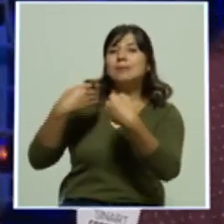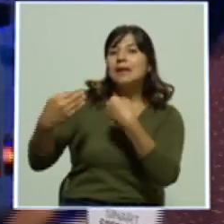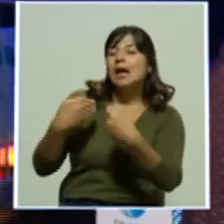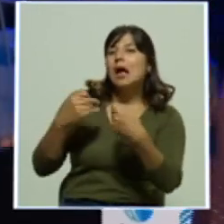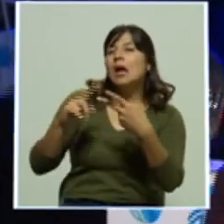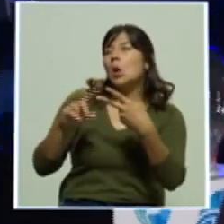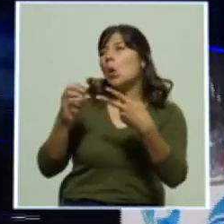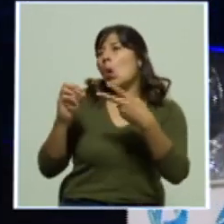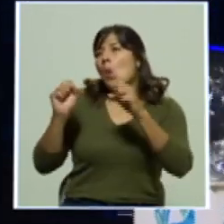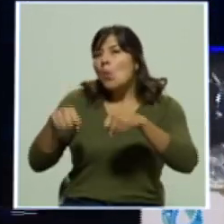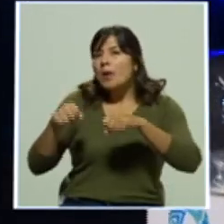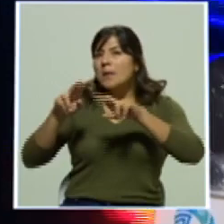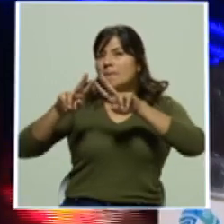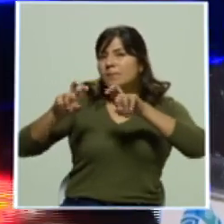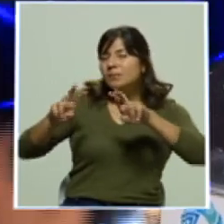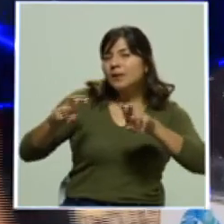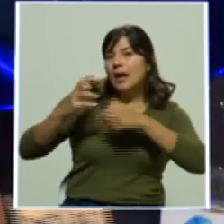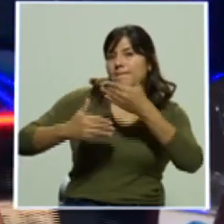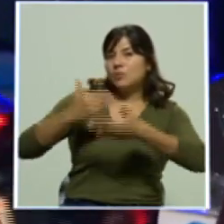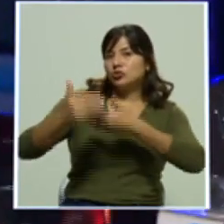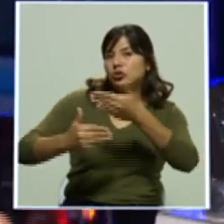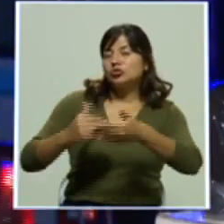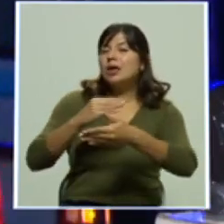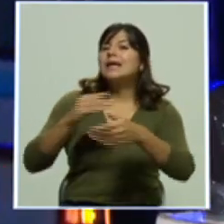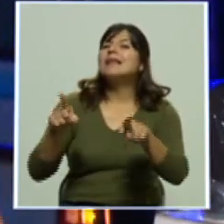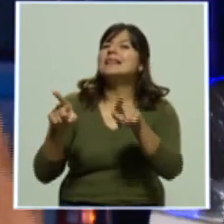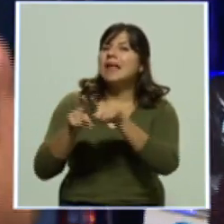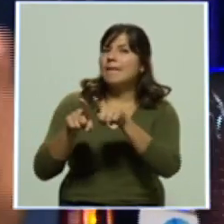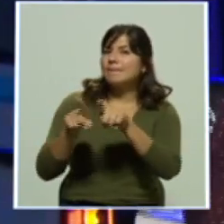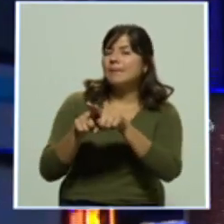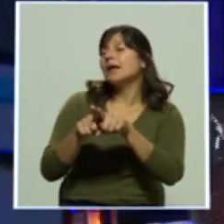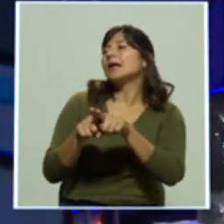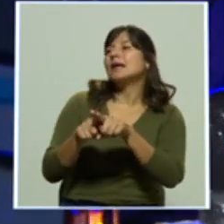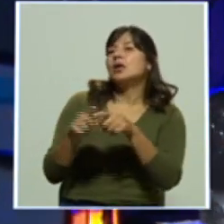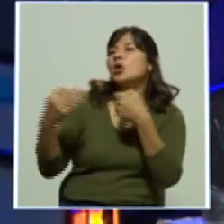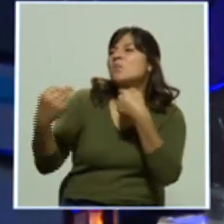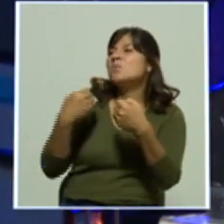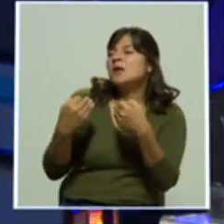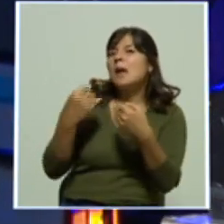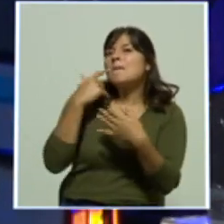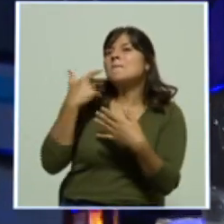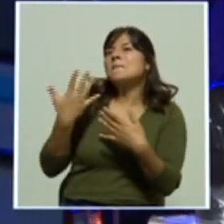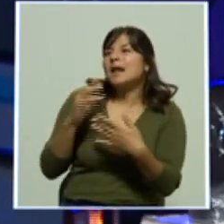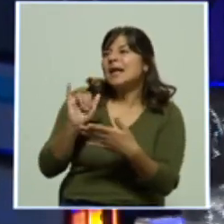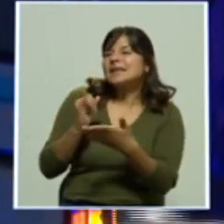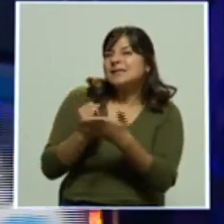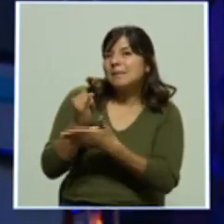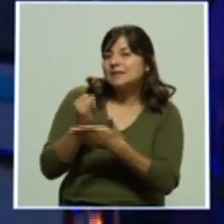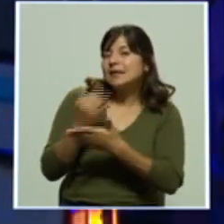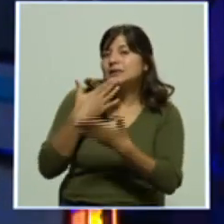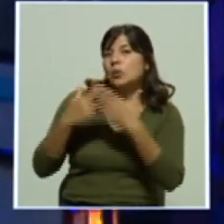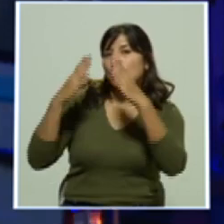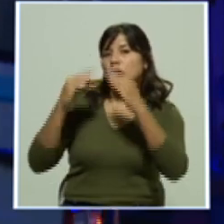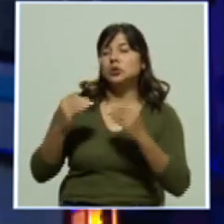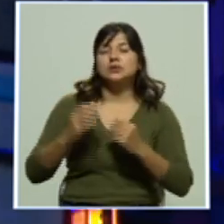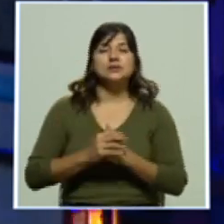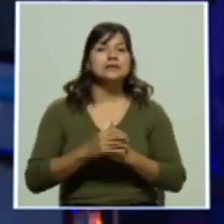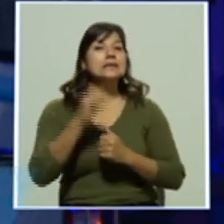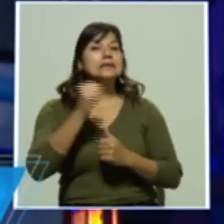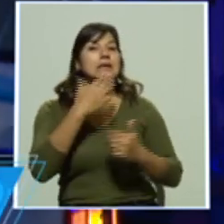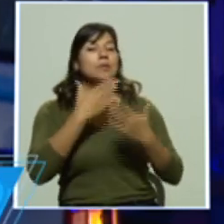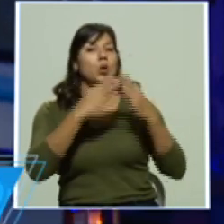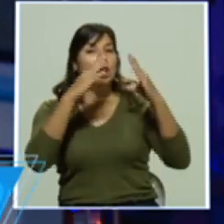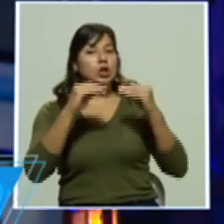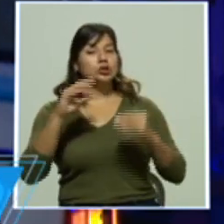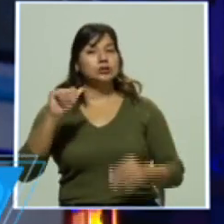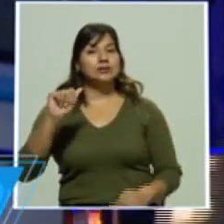y un análisis de lo que ha sido este proceso y también la investigación, qué es lo que determina de este supuesto grupo. Buenas noches. Sí, buenas noches,